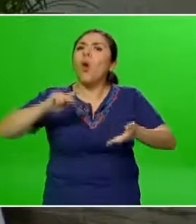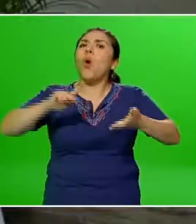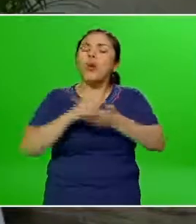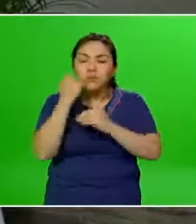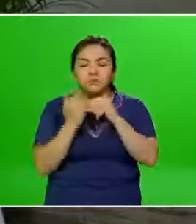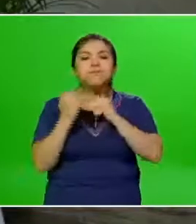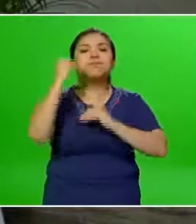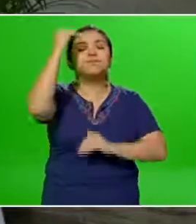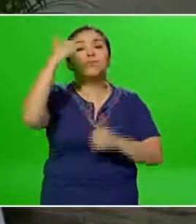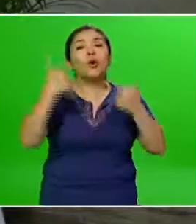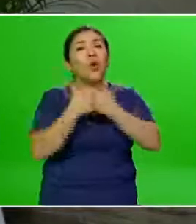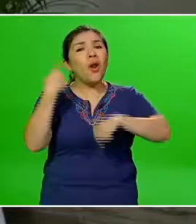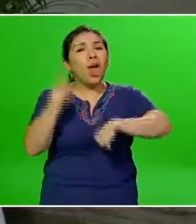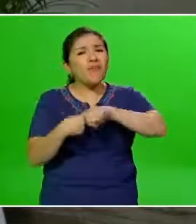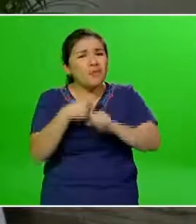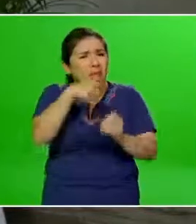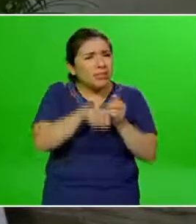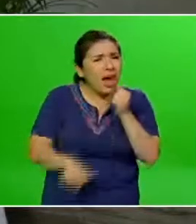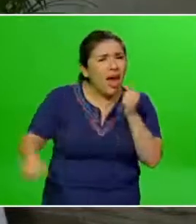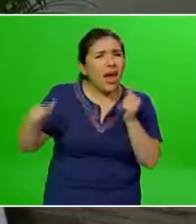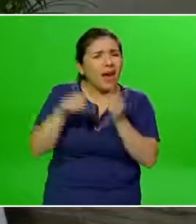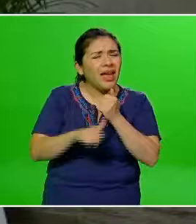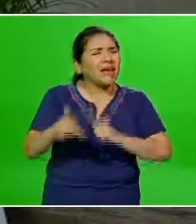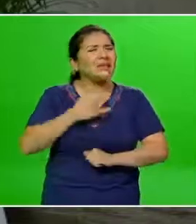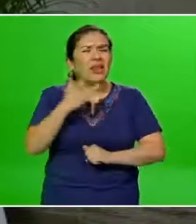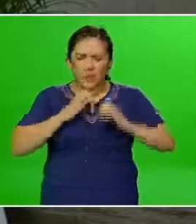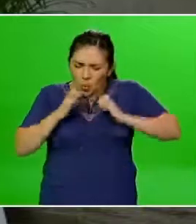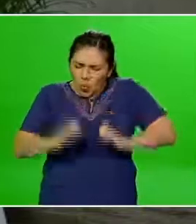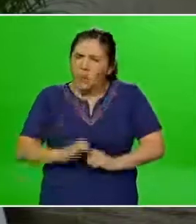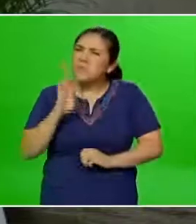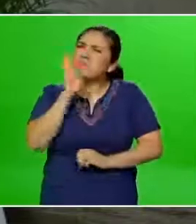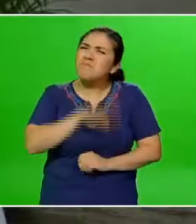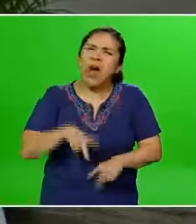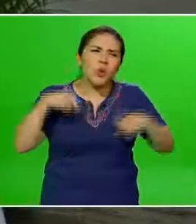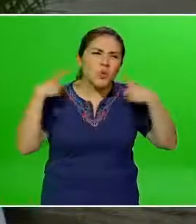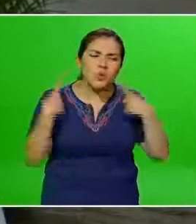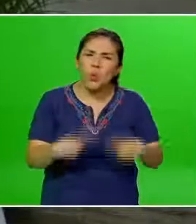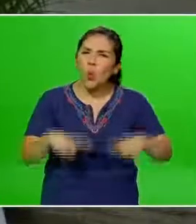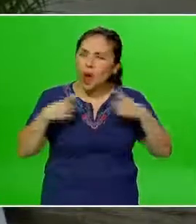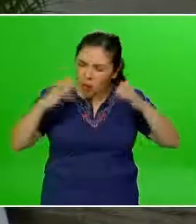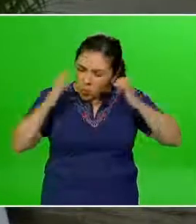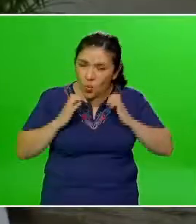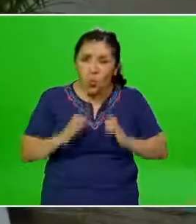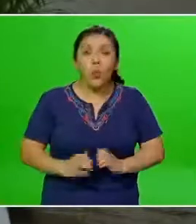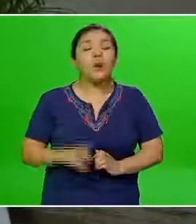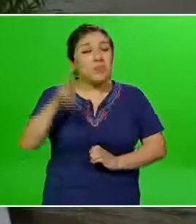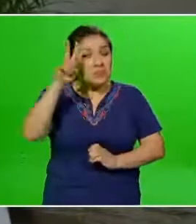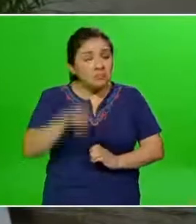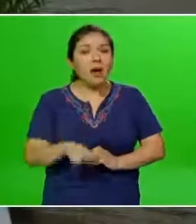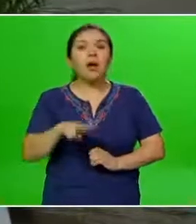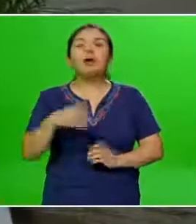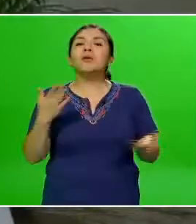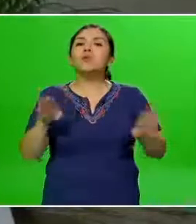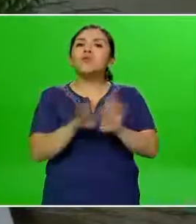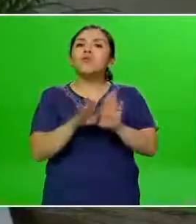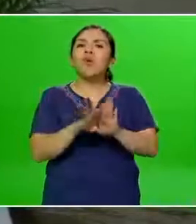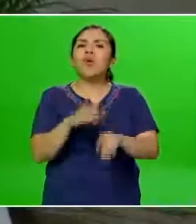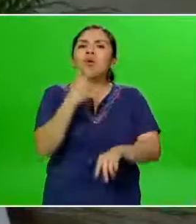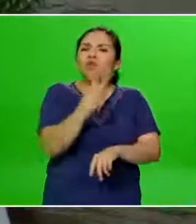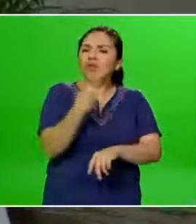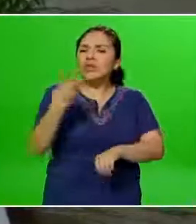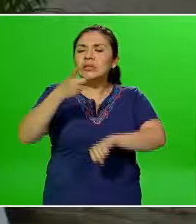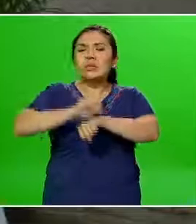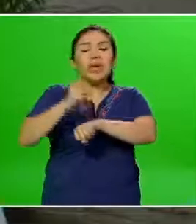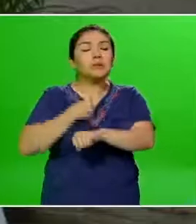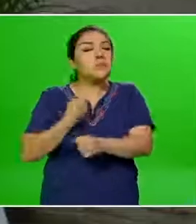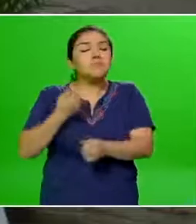y diarrea, y más que nada malestar en todo el cuerpo, mucho dolor de cuerpo, al grado de a los 2-3 días ya no